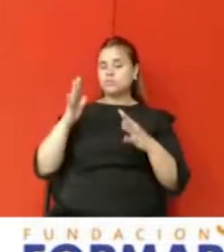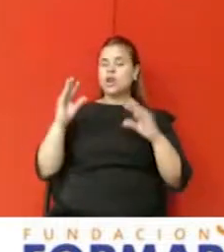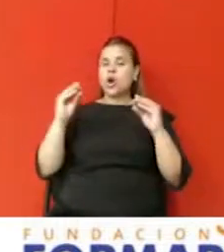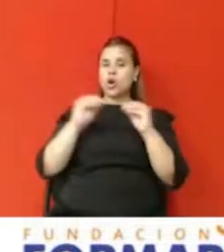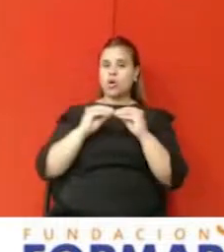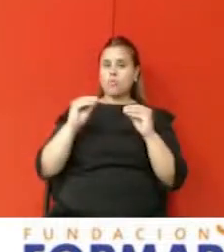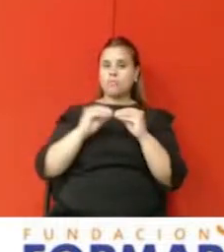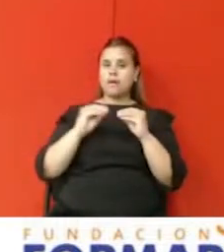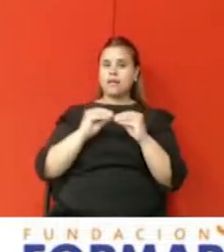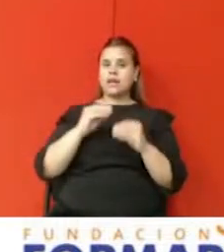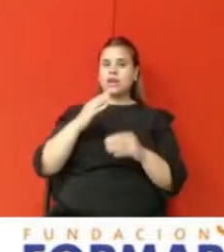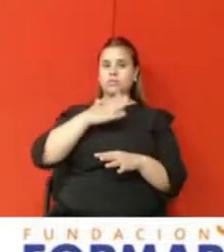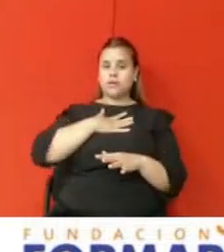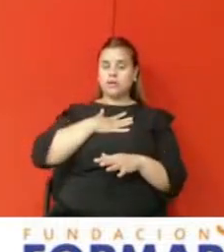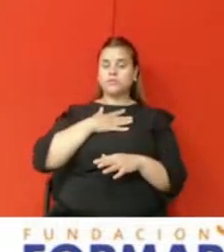pediatra